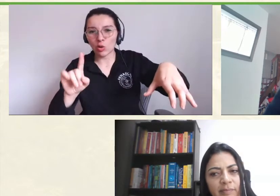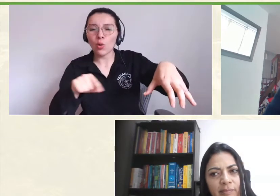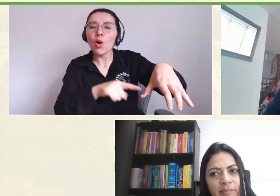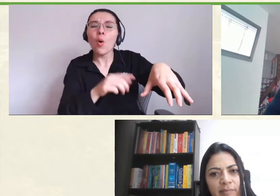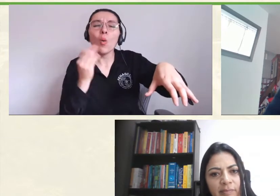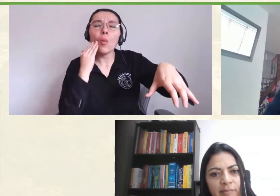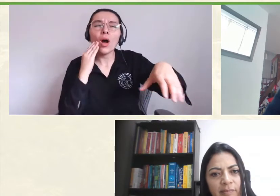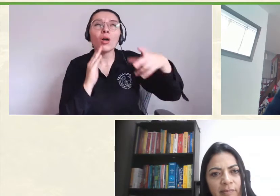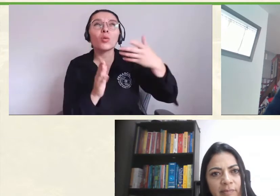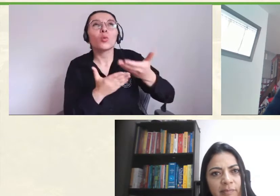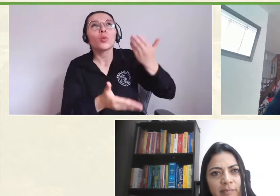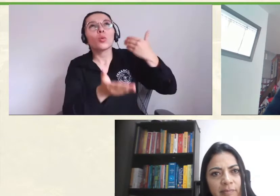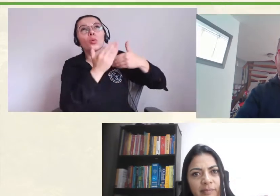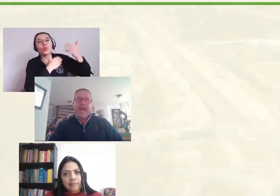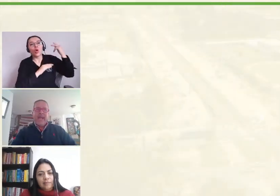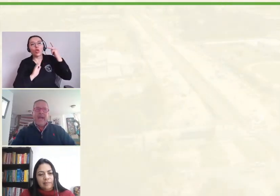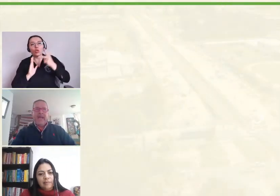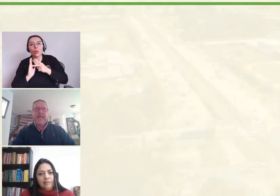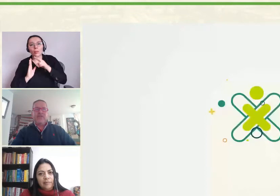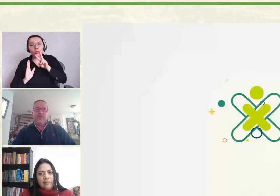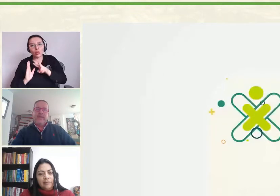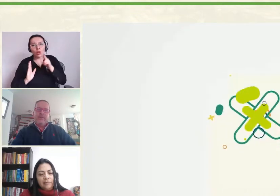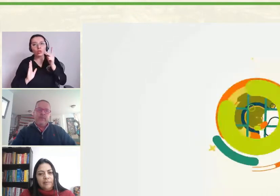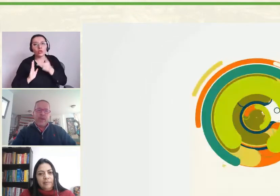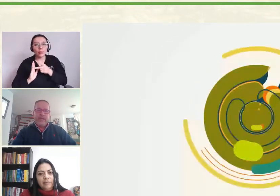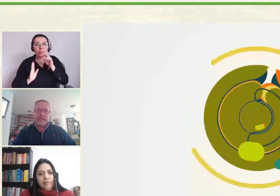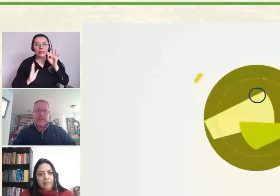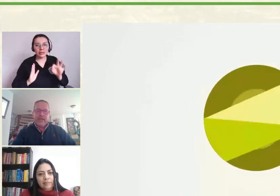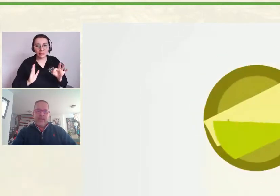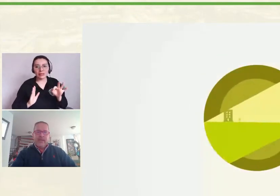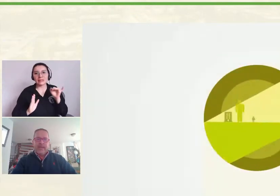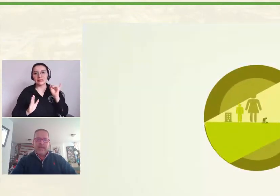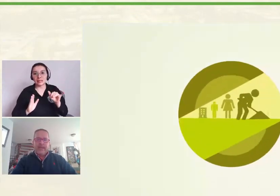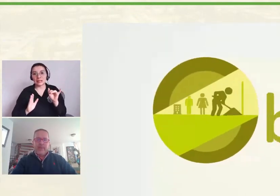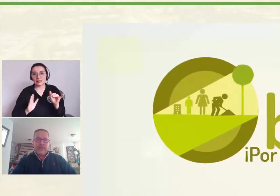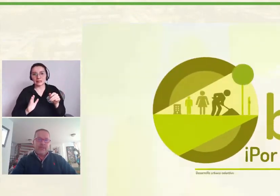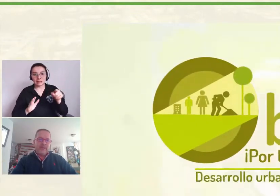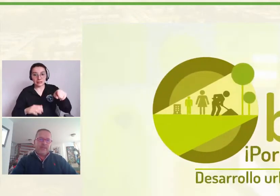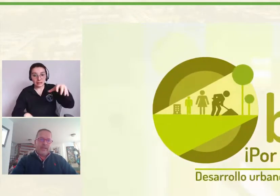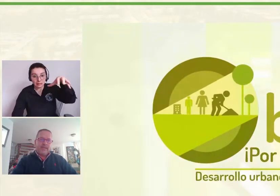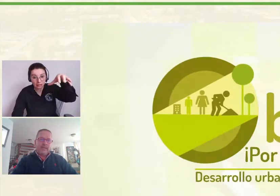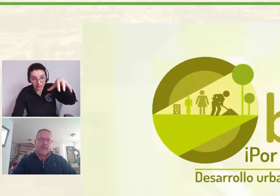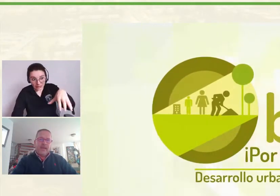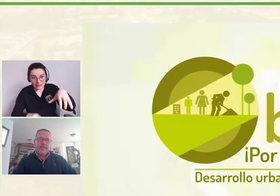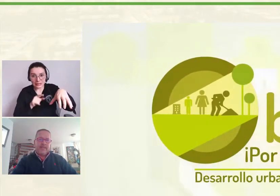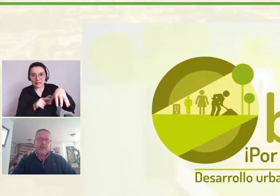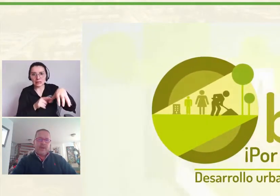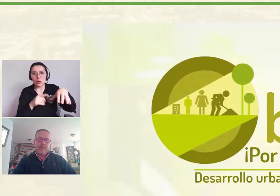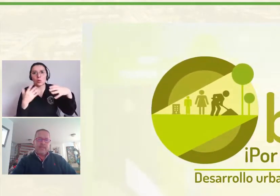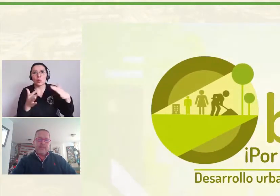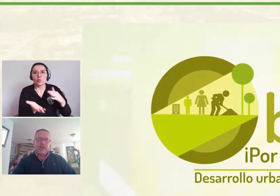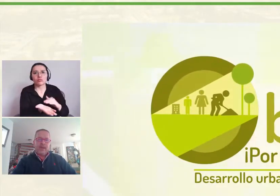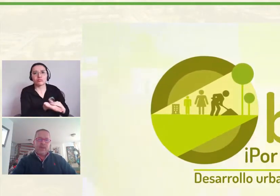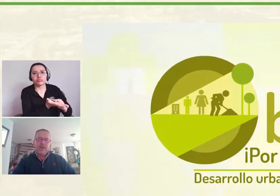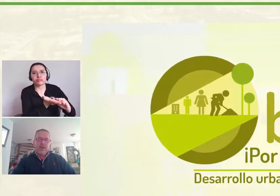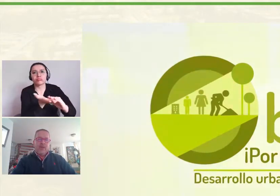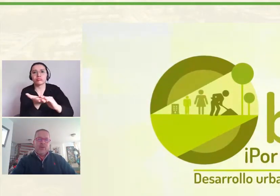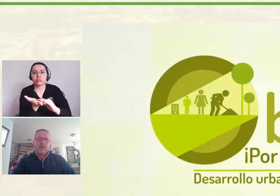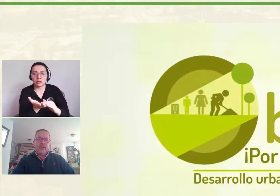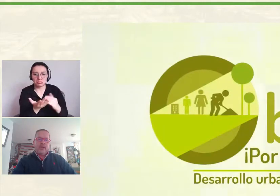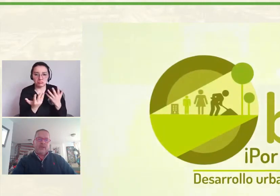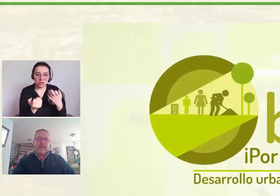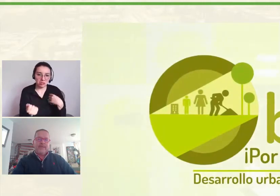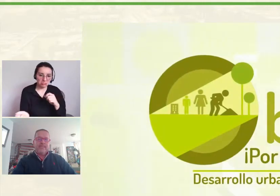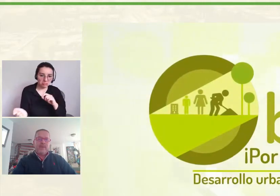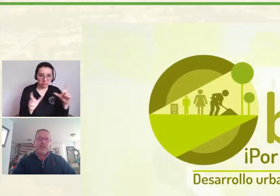2002-2003, en donde finalmente la zona de influencia, y aquí digamos es interesante el ejercicio para presentarlo,